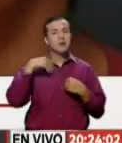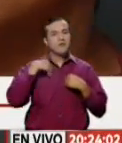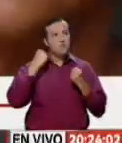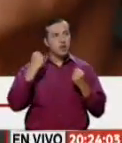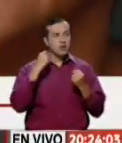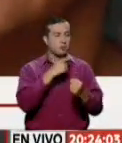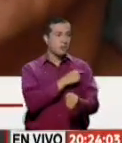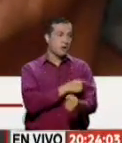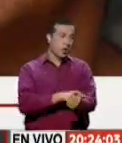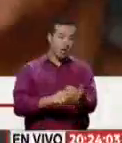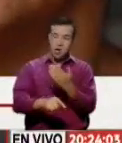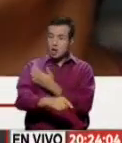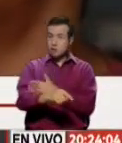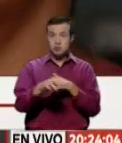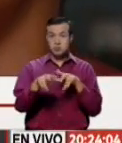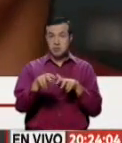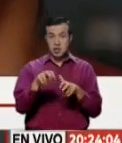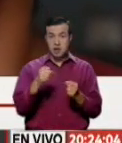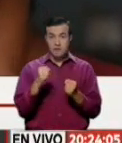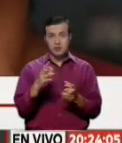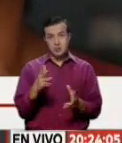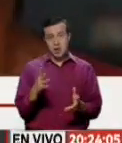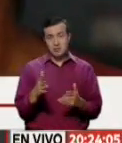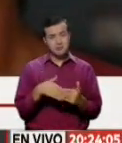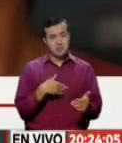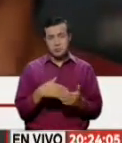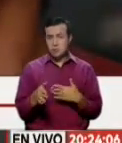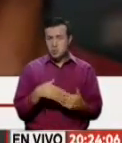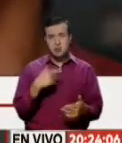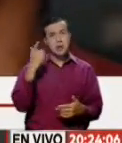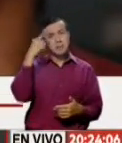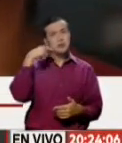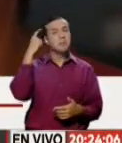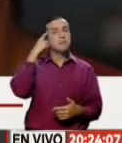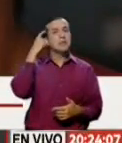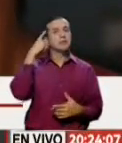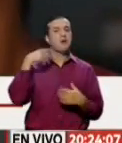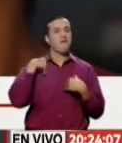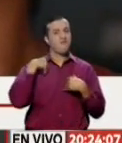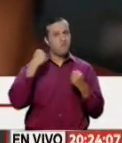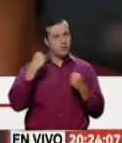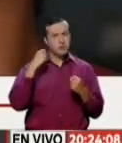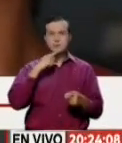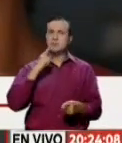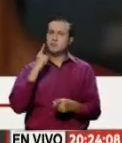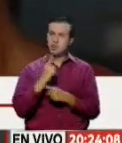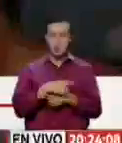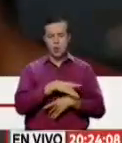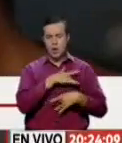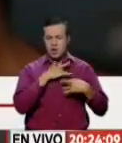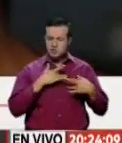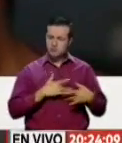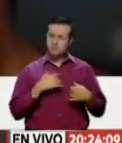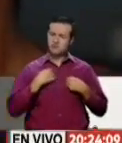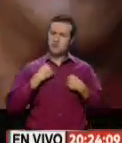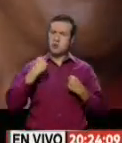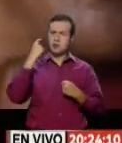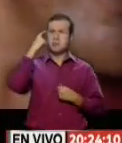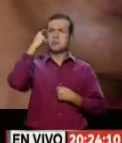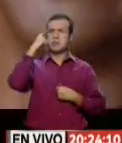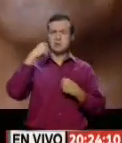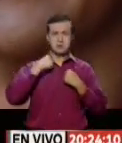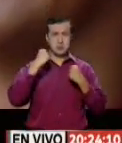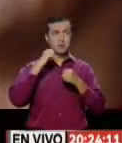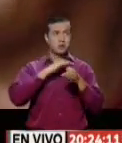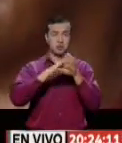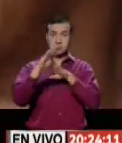en los brazos ni en las piernas, porque el ser humano tiene que ser así, fuerte, fuerte de corazón, de pensamiento. Los